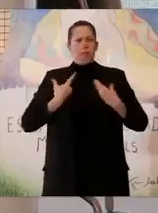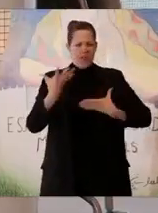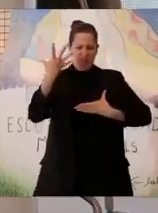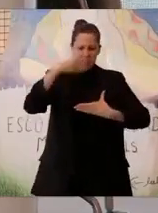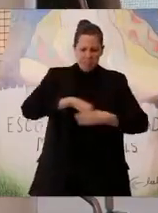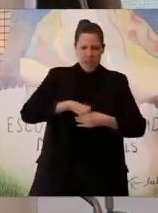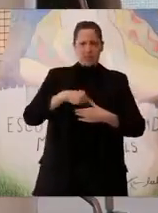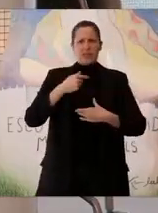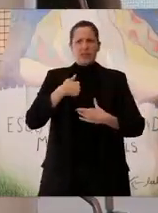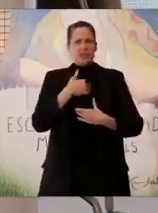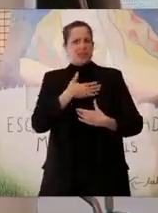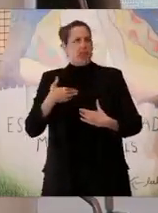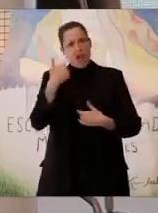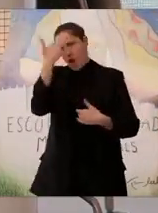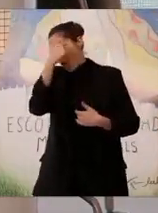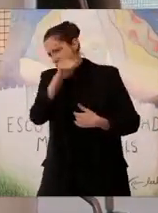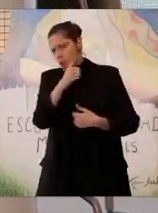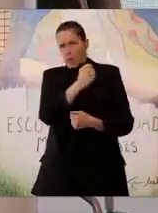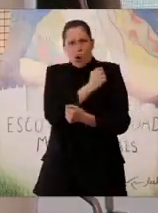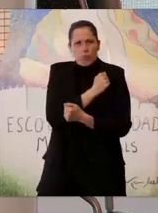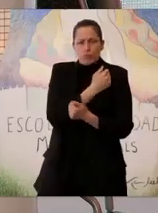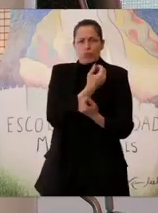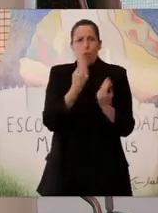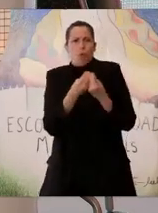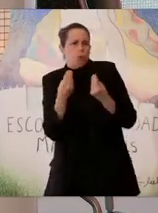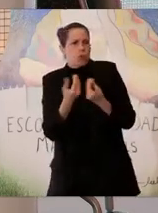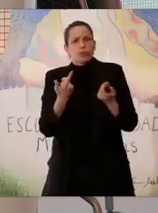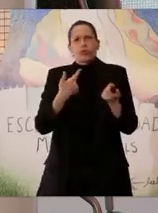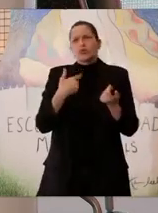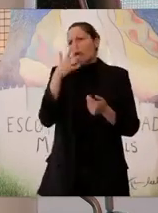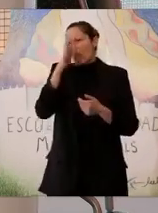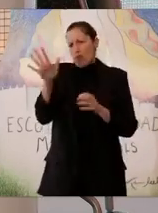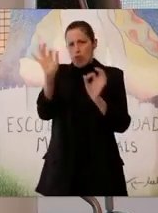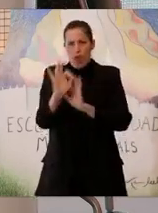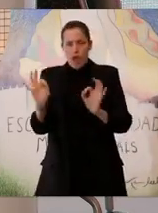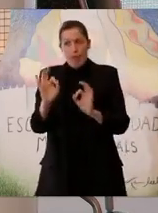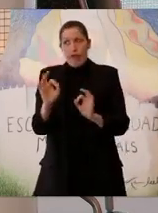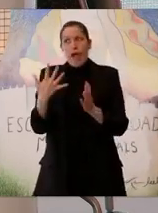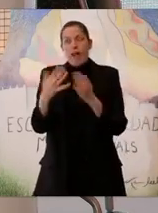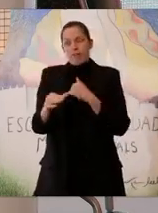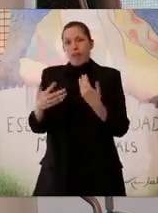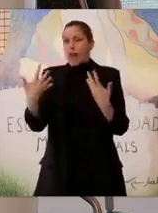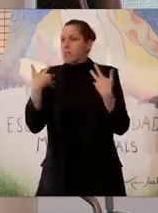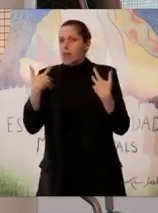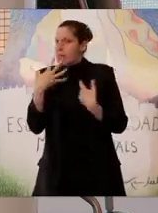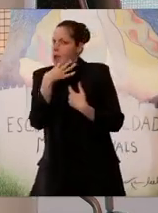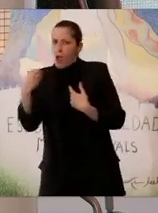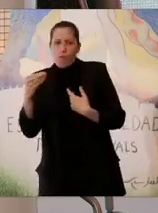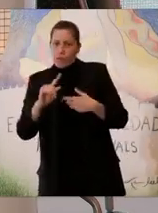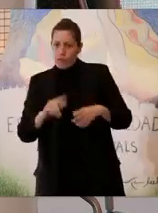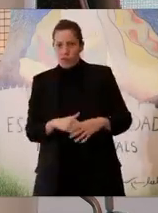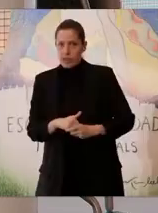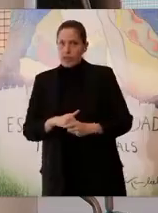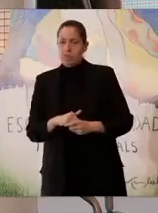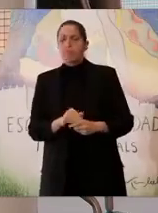yo quiero tener relación, pues vamos a estar juntos, yo no he denunciado nada, yo no he pedido nada, y no lo entienden, y es complicado, ¿eh? Luego es verdad que